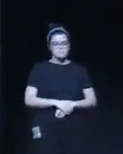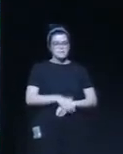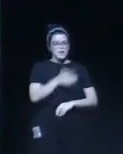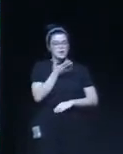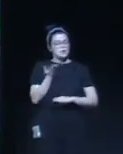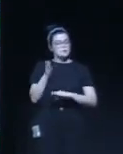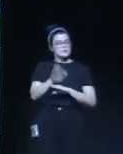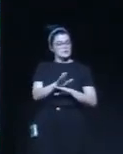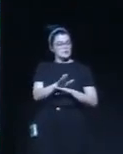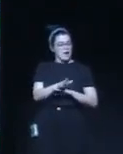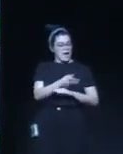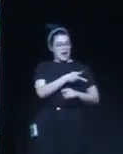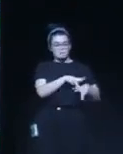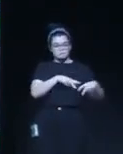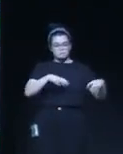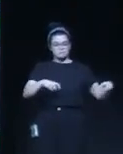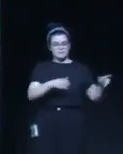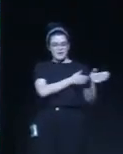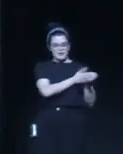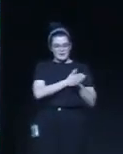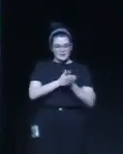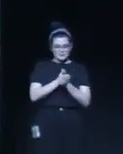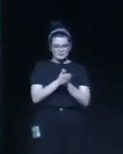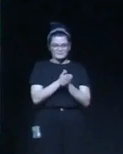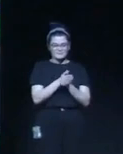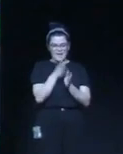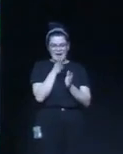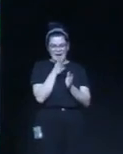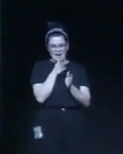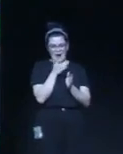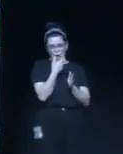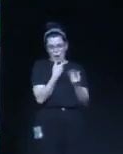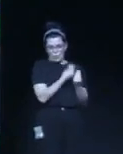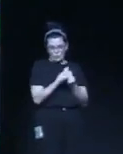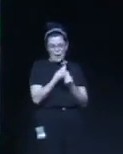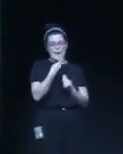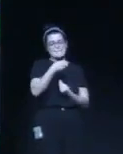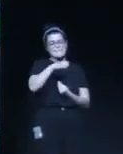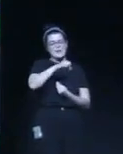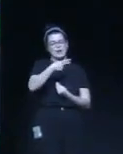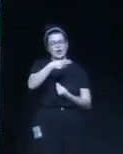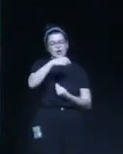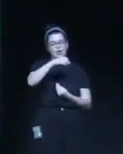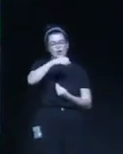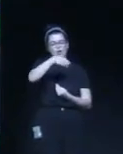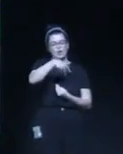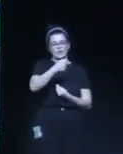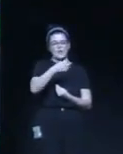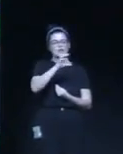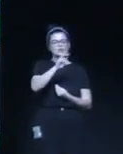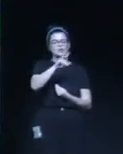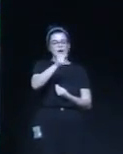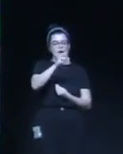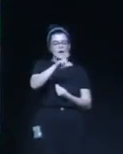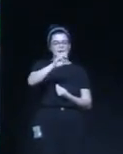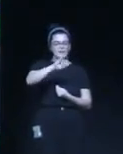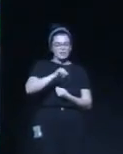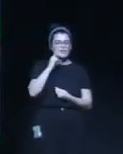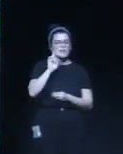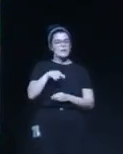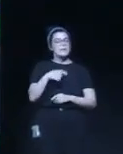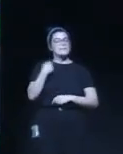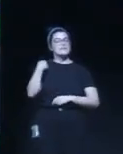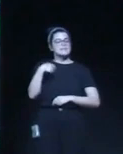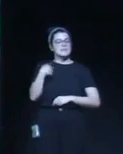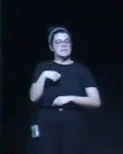me acompañan y van a estar aquí este ratito conmigo. Begoña Suárez, ya la han visto, protagonista del corto y presidenta de la asociación